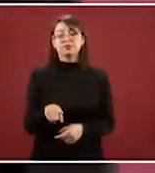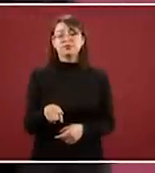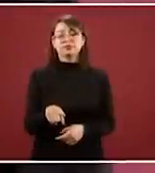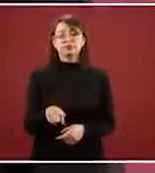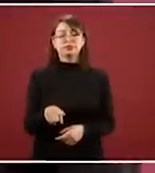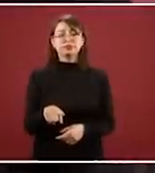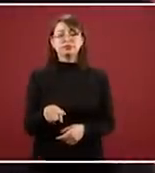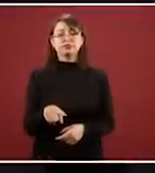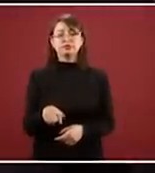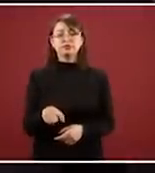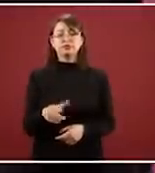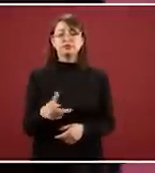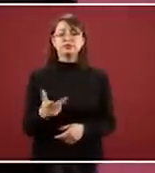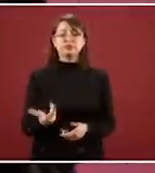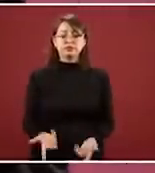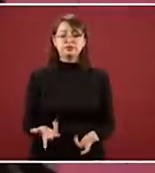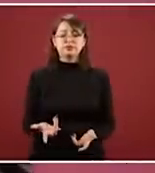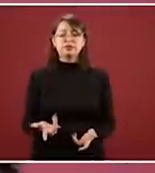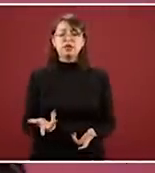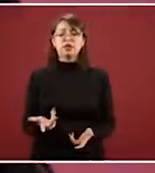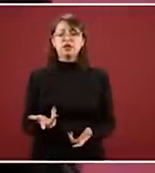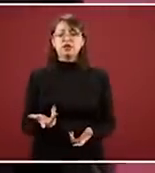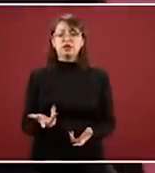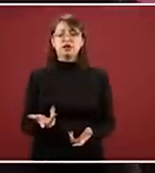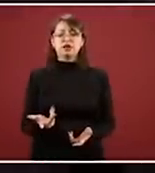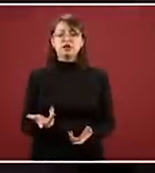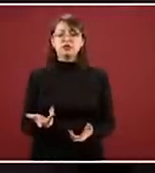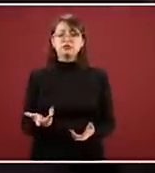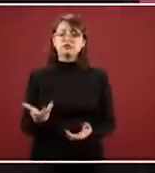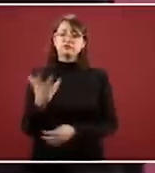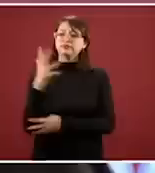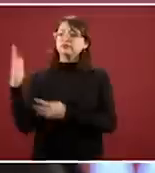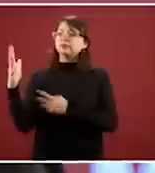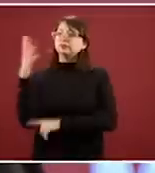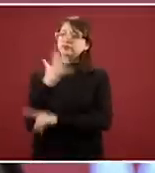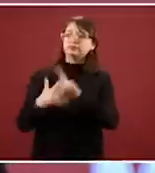sea benévola con nosotros la naturaleza,